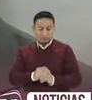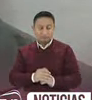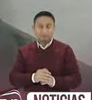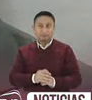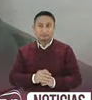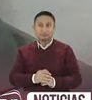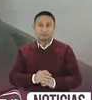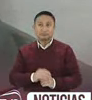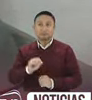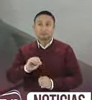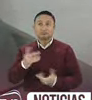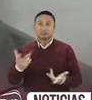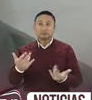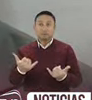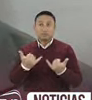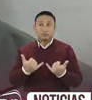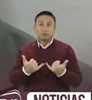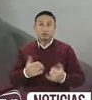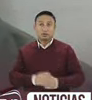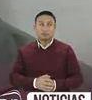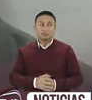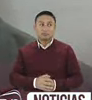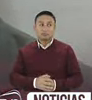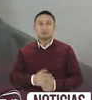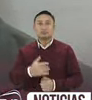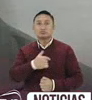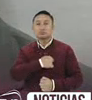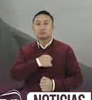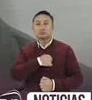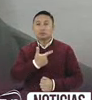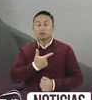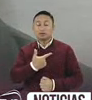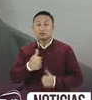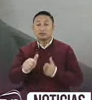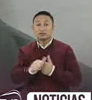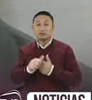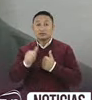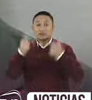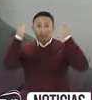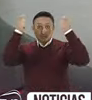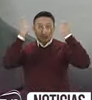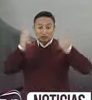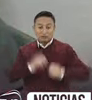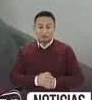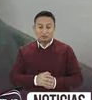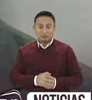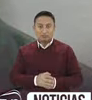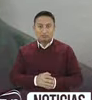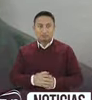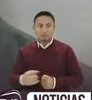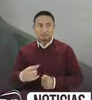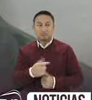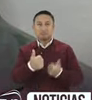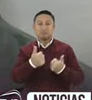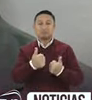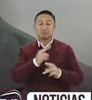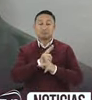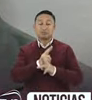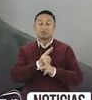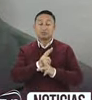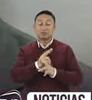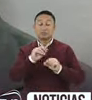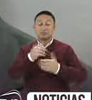explicarnos, y creo que hoy, si estoy ya cerca de terminar, entonces se ven las buenas respuestas de